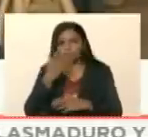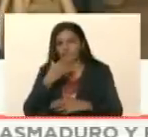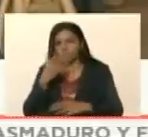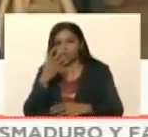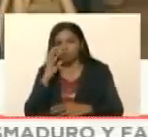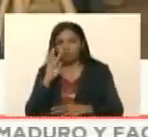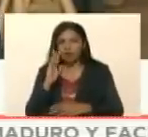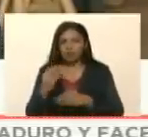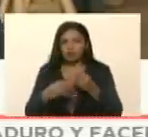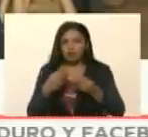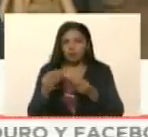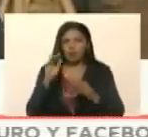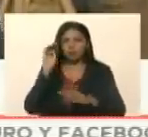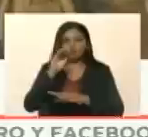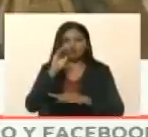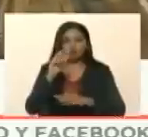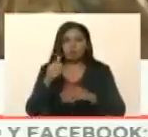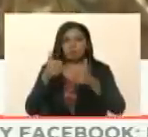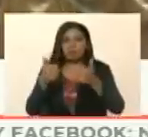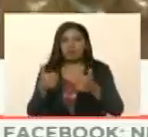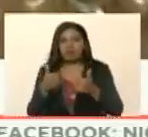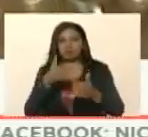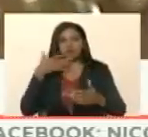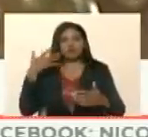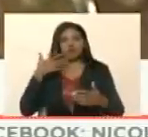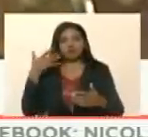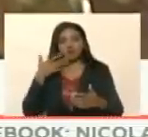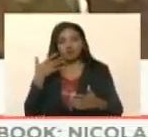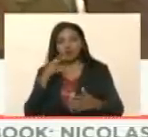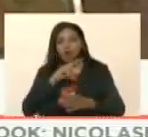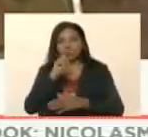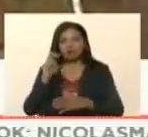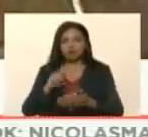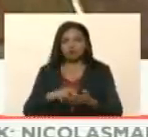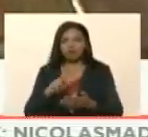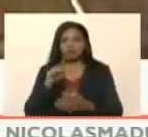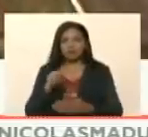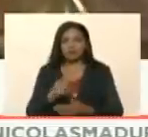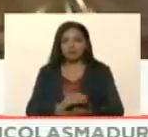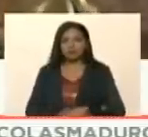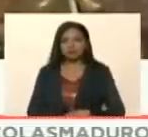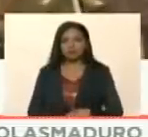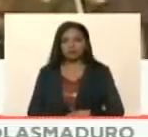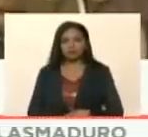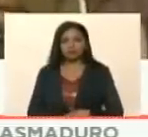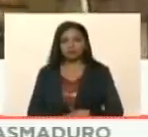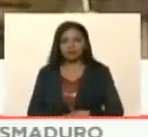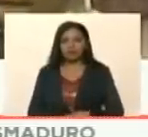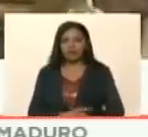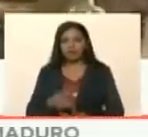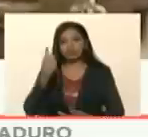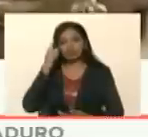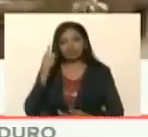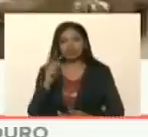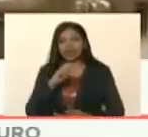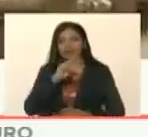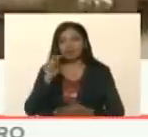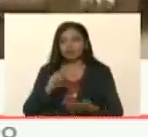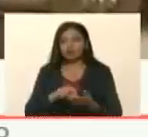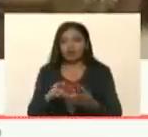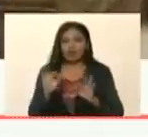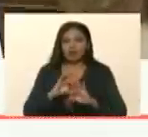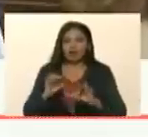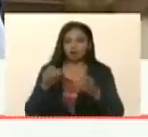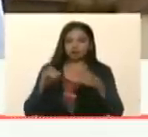claro que se puede, con orgullo nacional, con rebeldía nacional, nadie nos va a